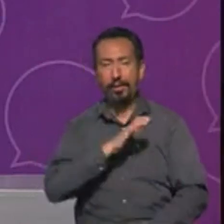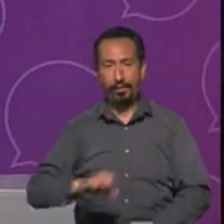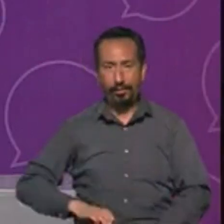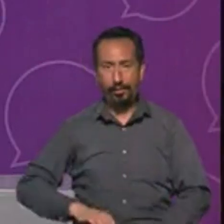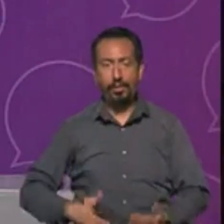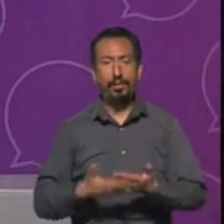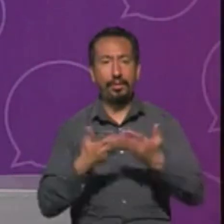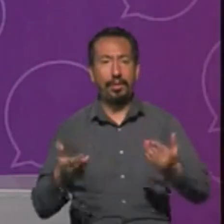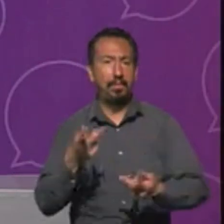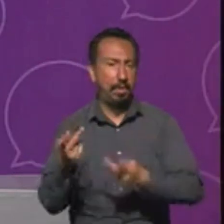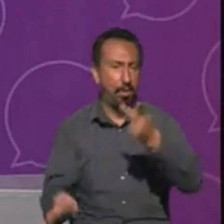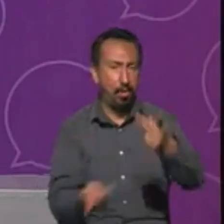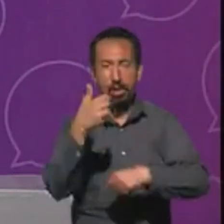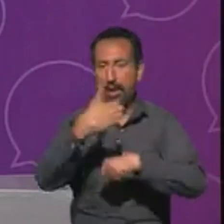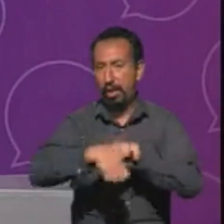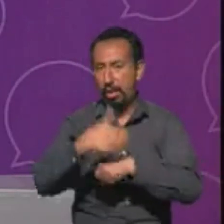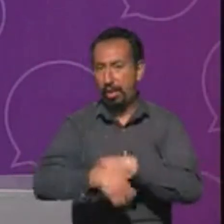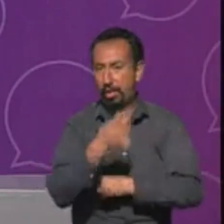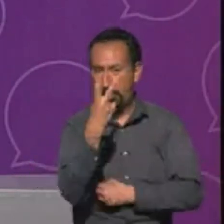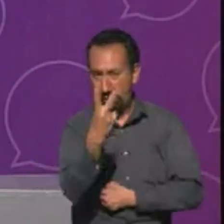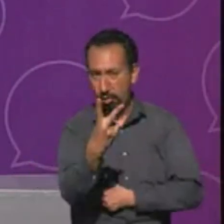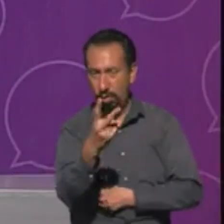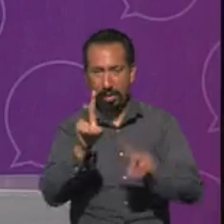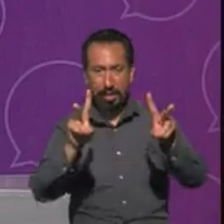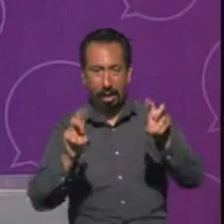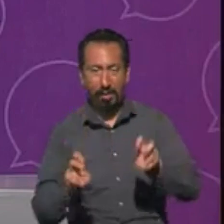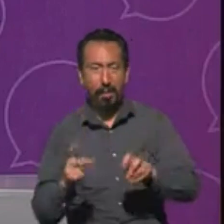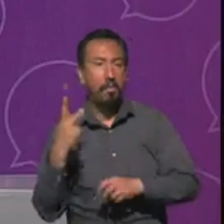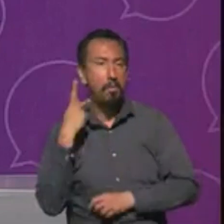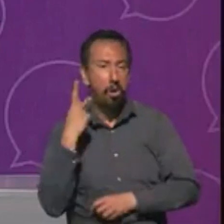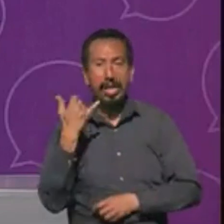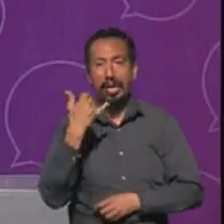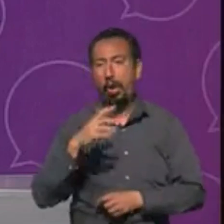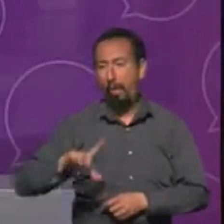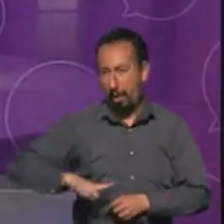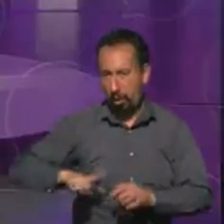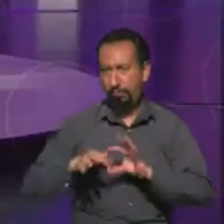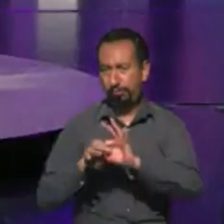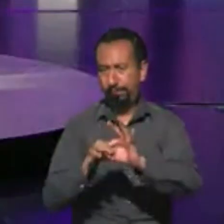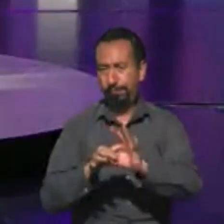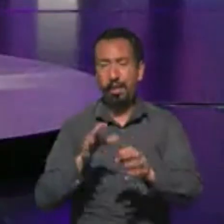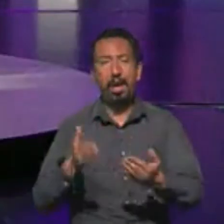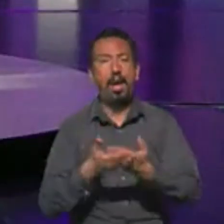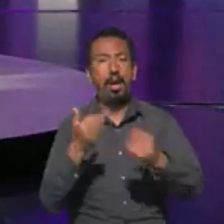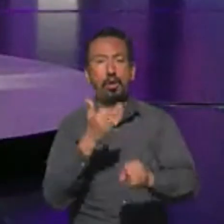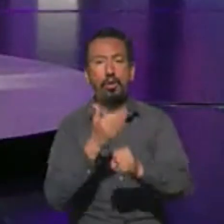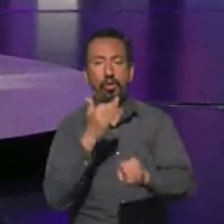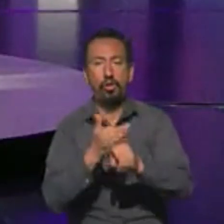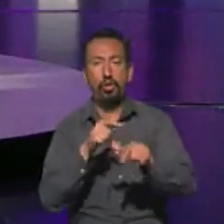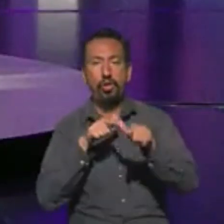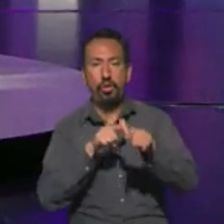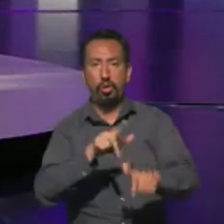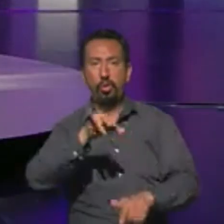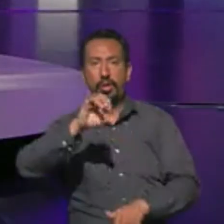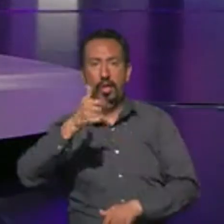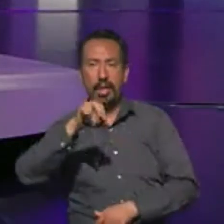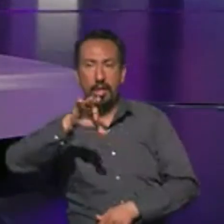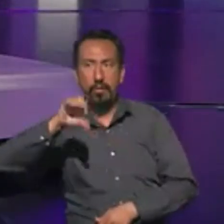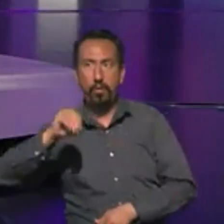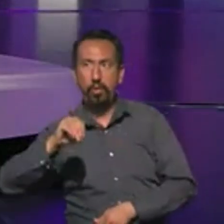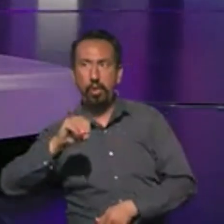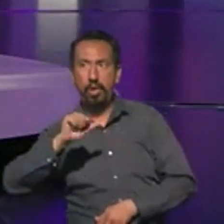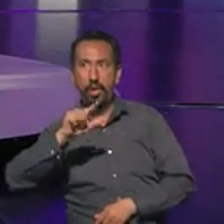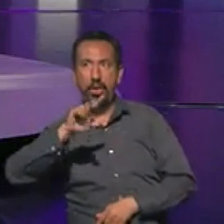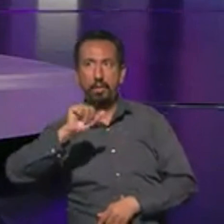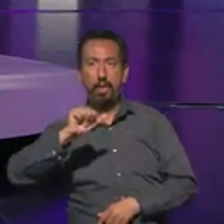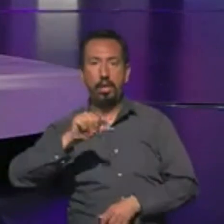ahora con la pregunta número dos de este mismo tema que es política y gobierno y vamos a dar inicio con el candidato Luis Guillermo Ortiz Alva